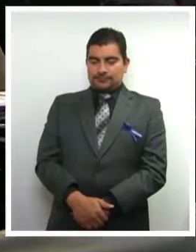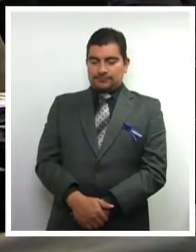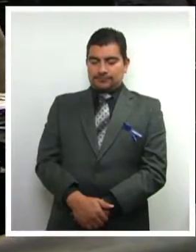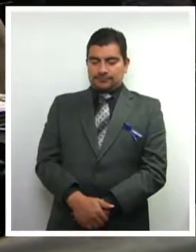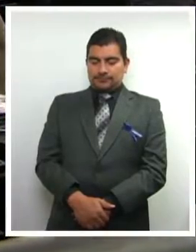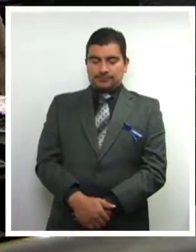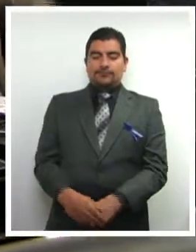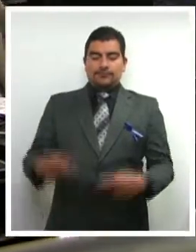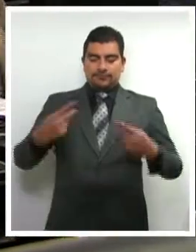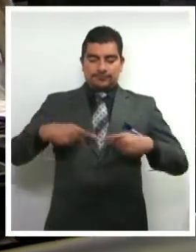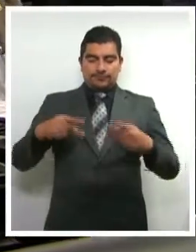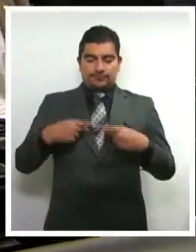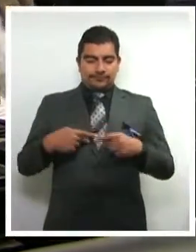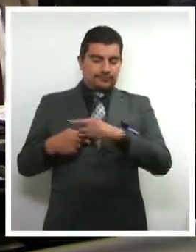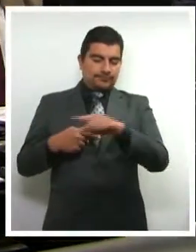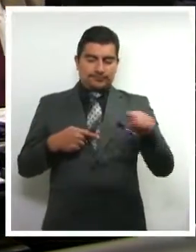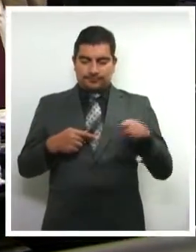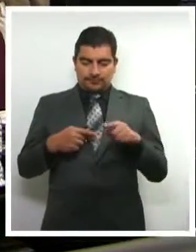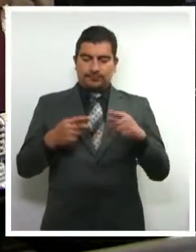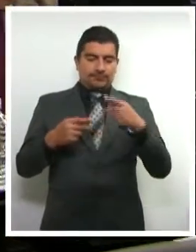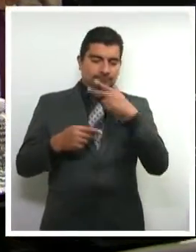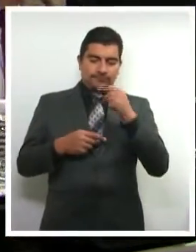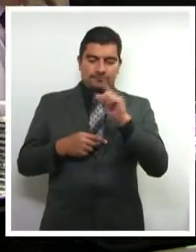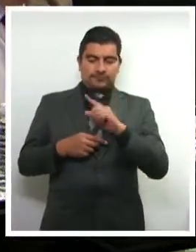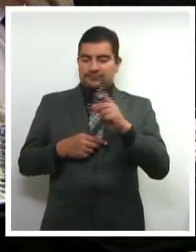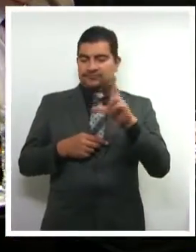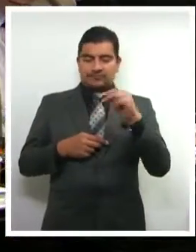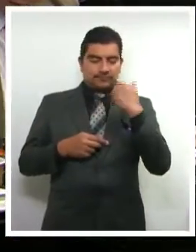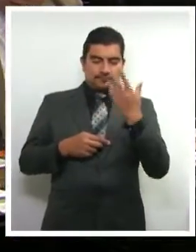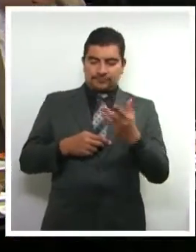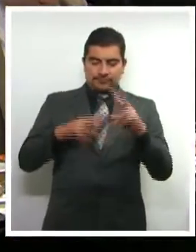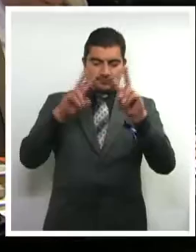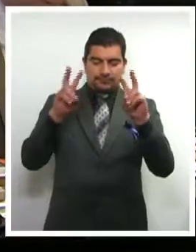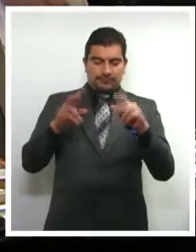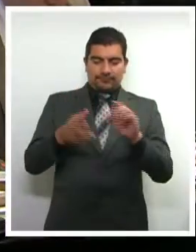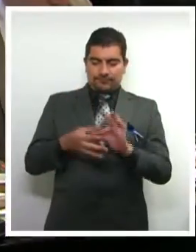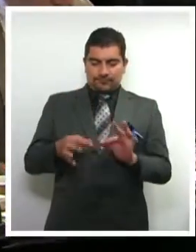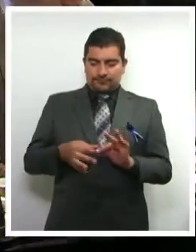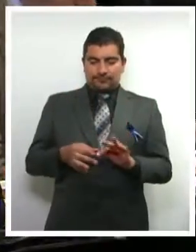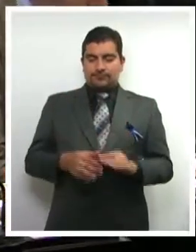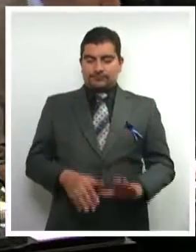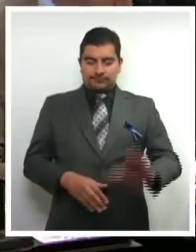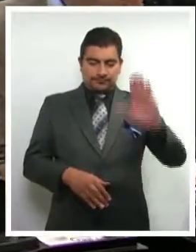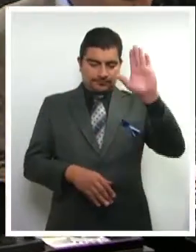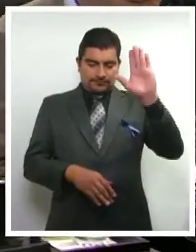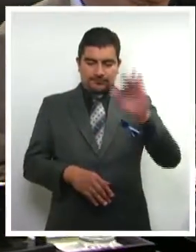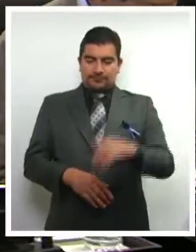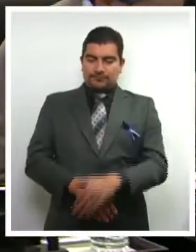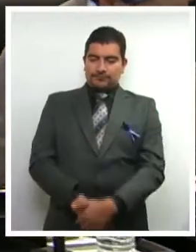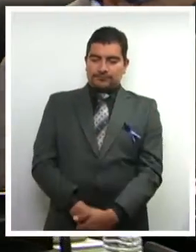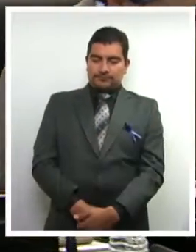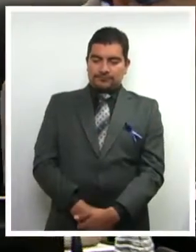Las y los constituyentes que estén por la negativa, sírvanse manifestarlo.